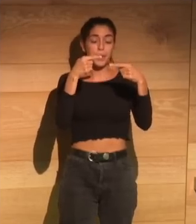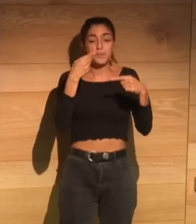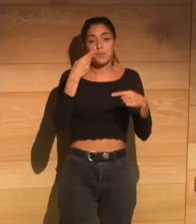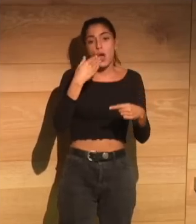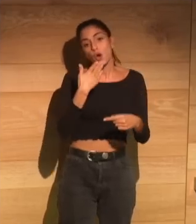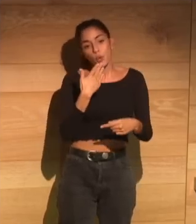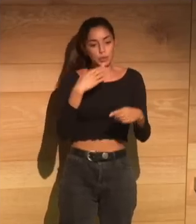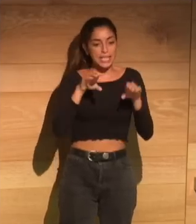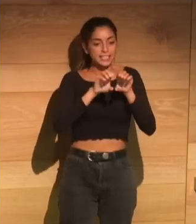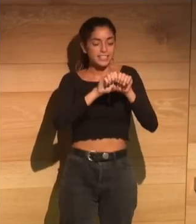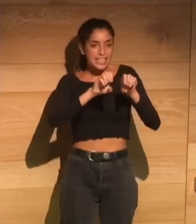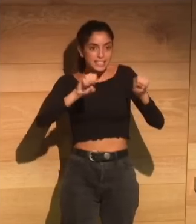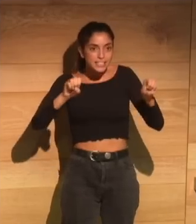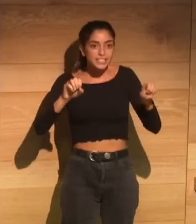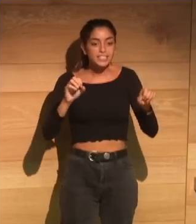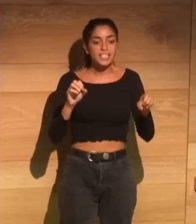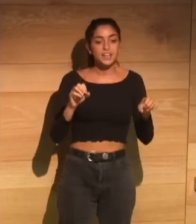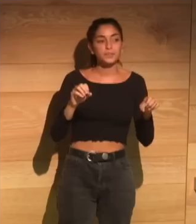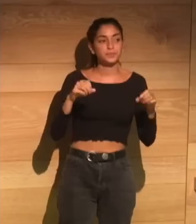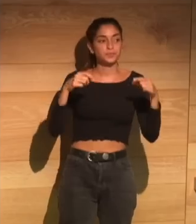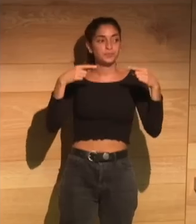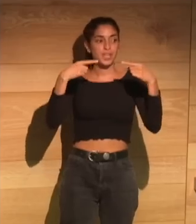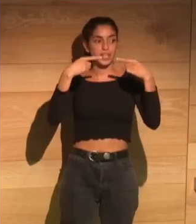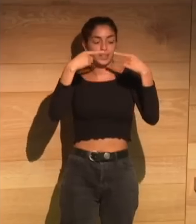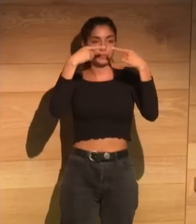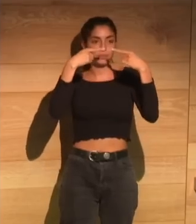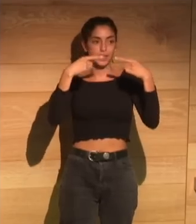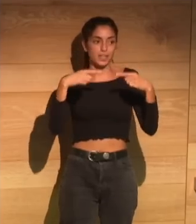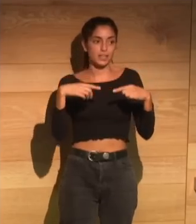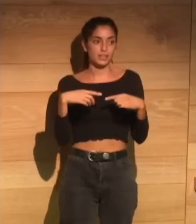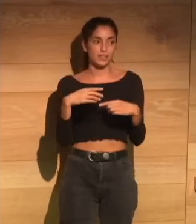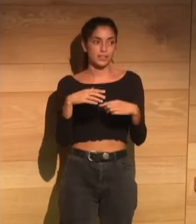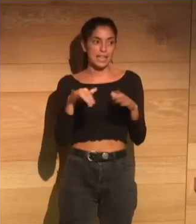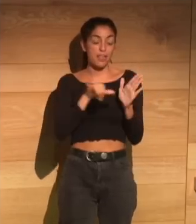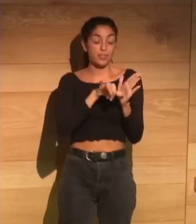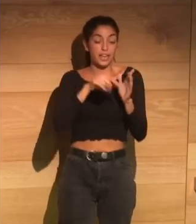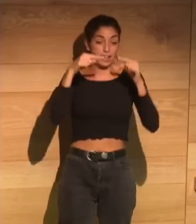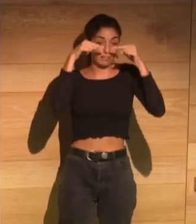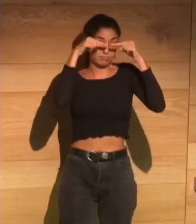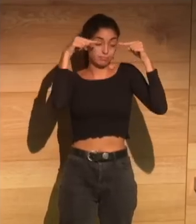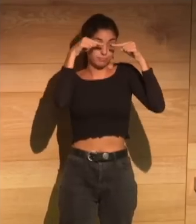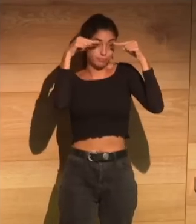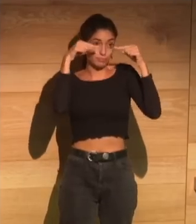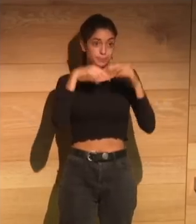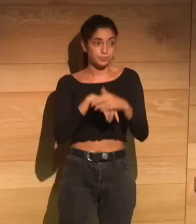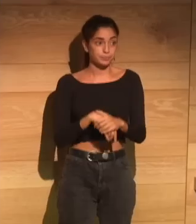muy chiquitito, flotando justo a la altura de entre tú. ¿Cerca o lejos hay que ponerlo? No, a esta altura, Juan, más o menos. Porque les hablas a nuestros oyentes como si